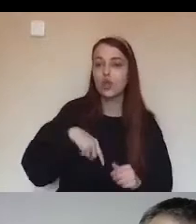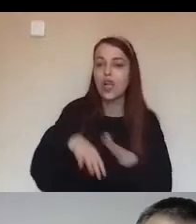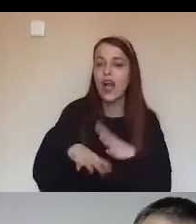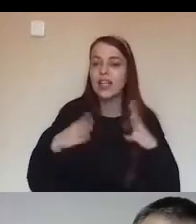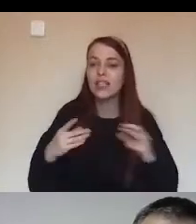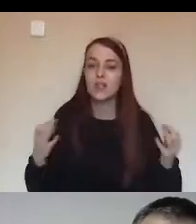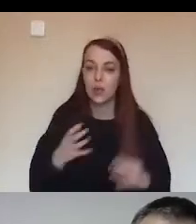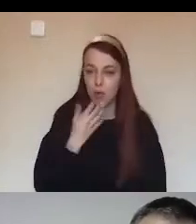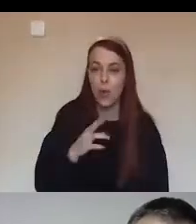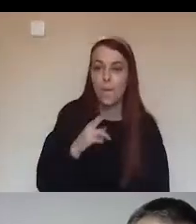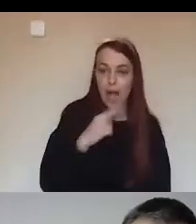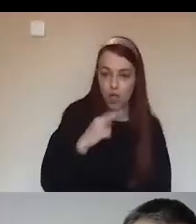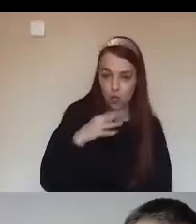tenemos